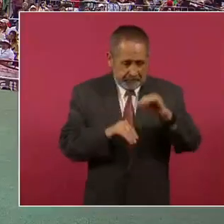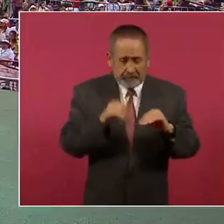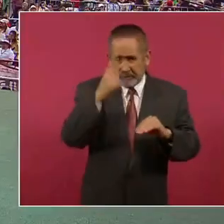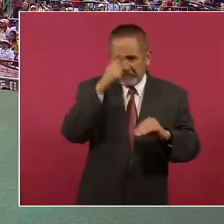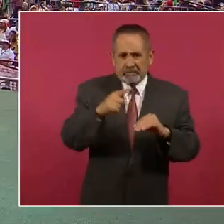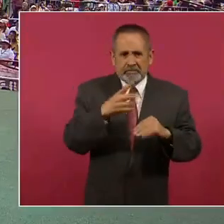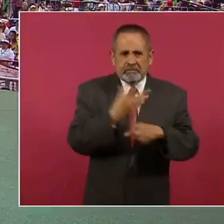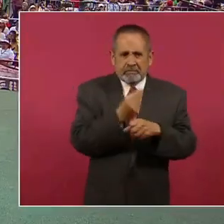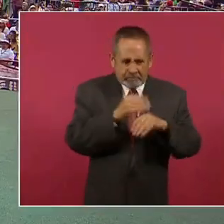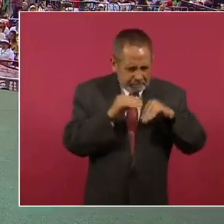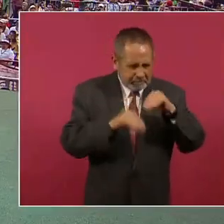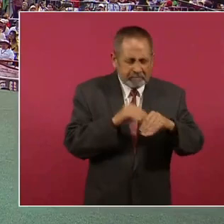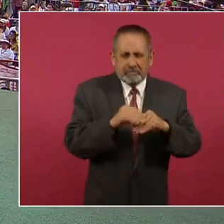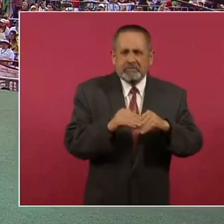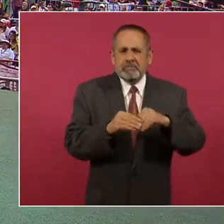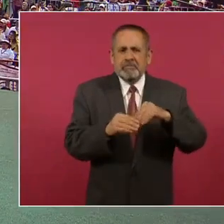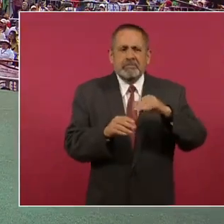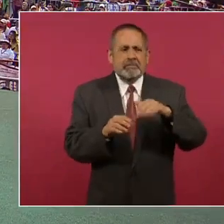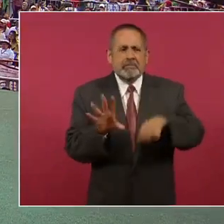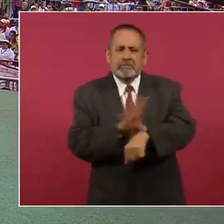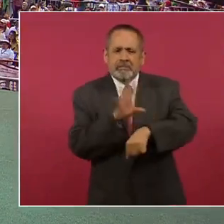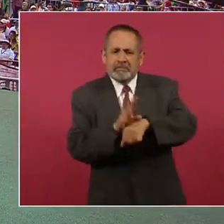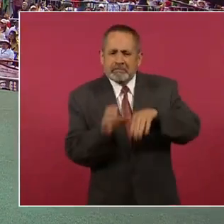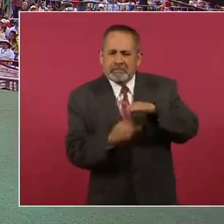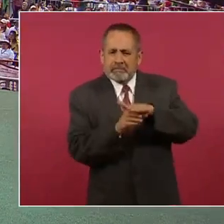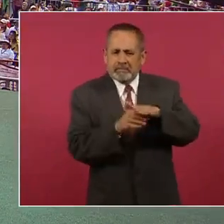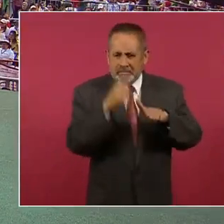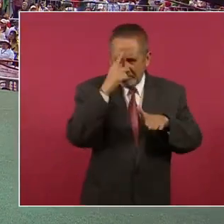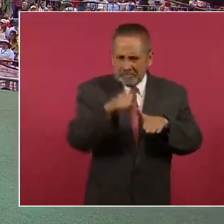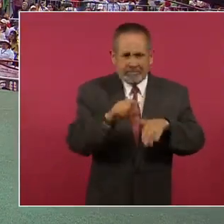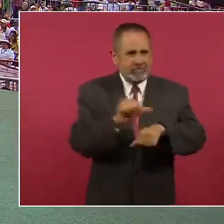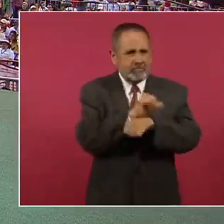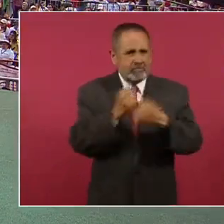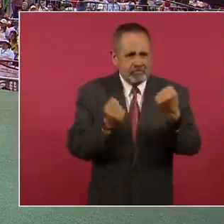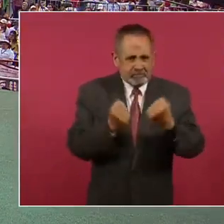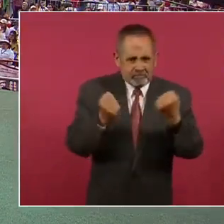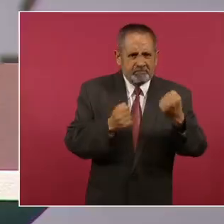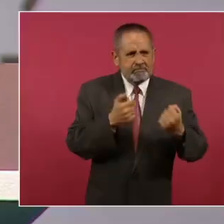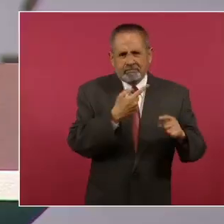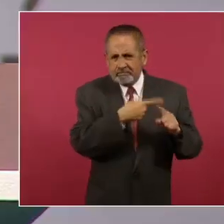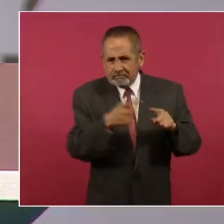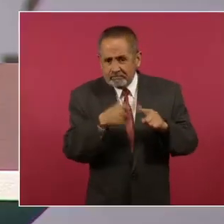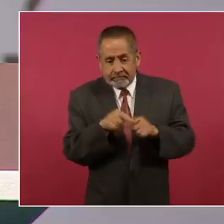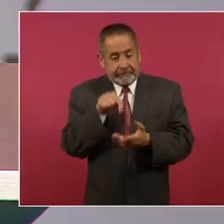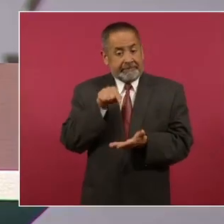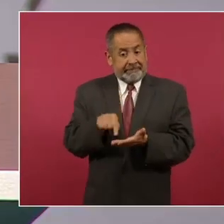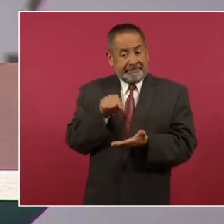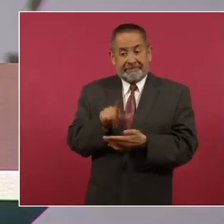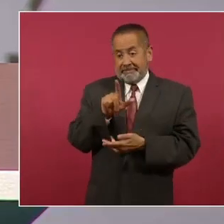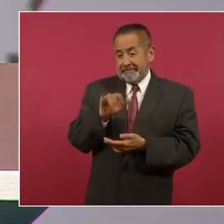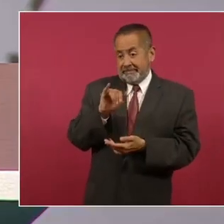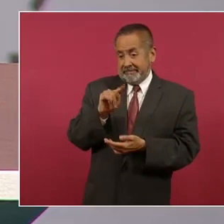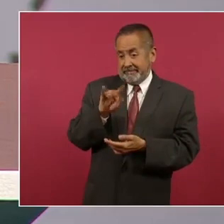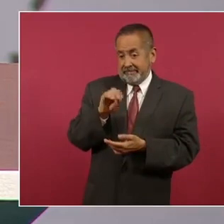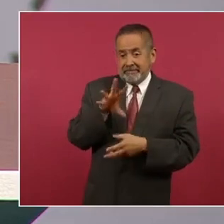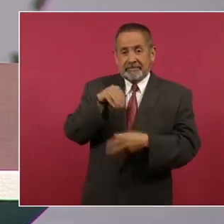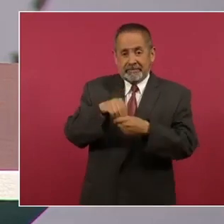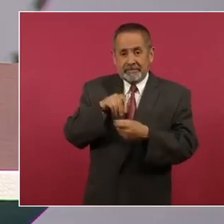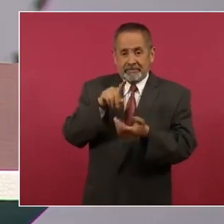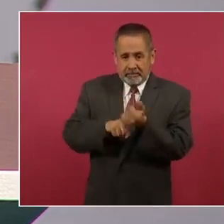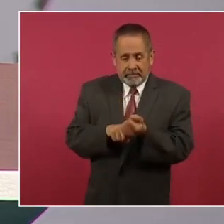de baterías para autos eléctricos y sistema de almacenamiento para